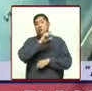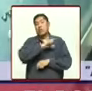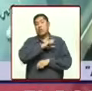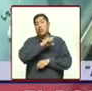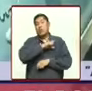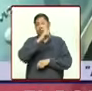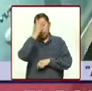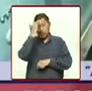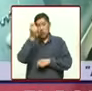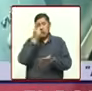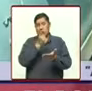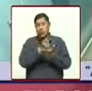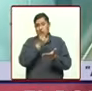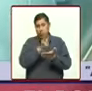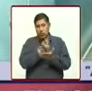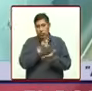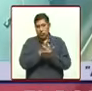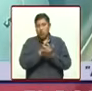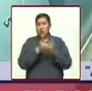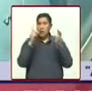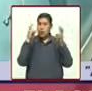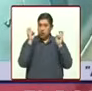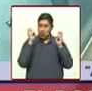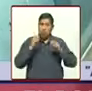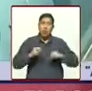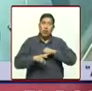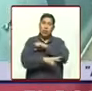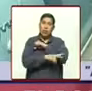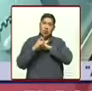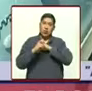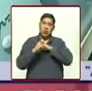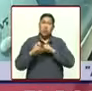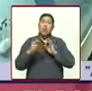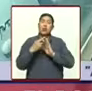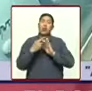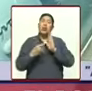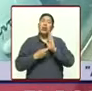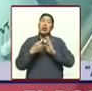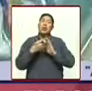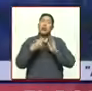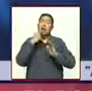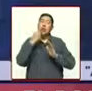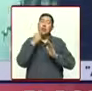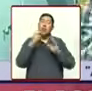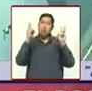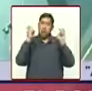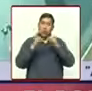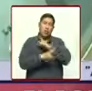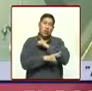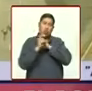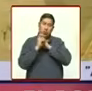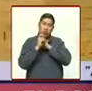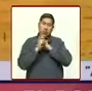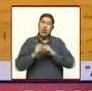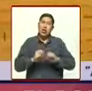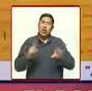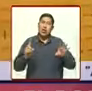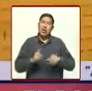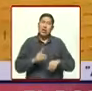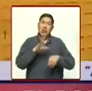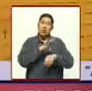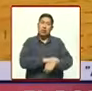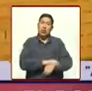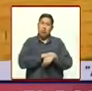policía porque está acusado del delito de robo. Y el Código Penal señala que por el delito de robo nadie puede